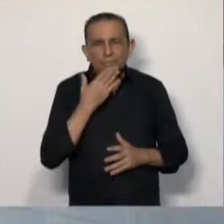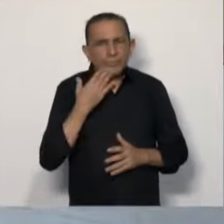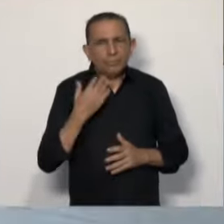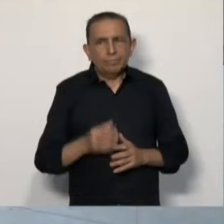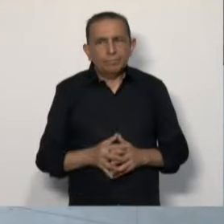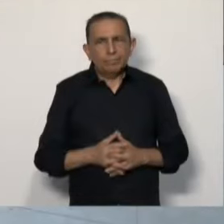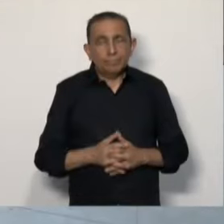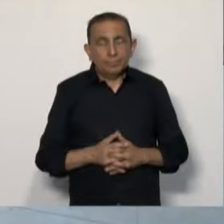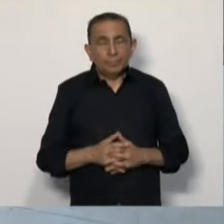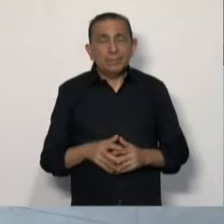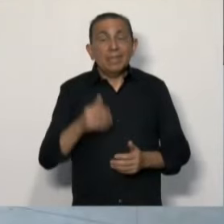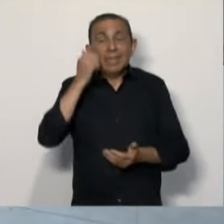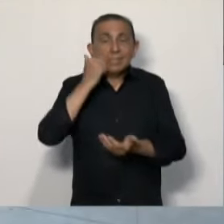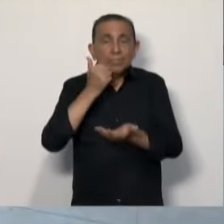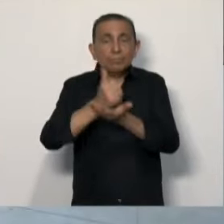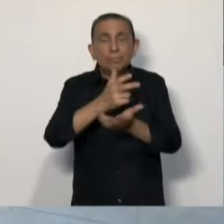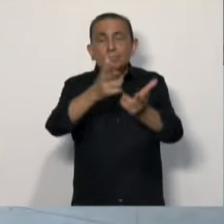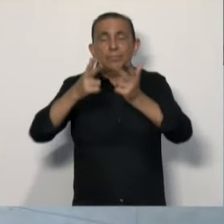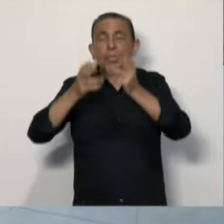El Señor esté con ustedes.